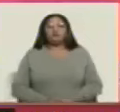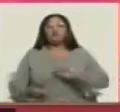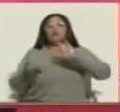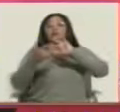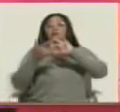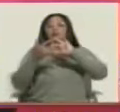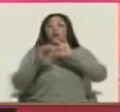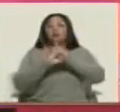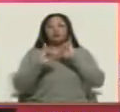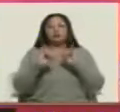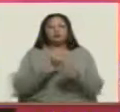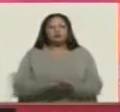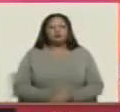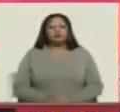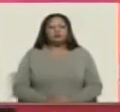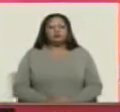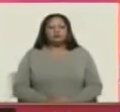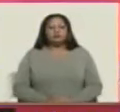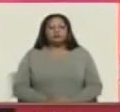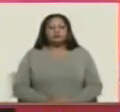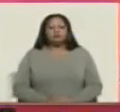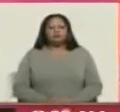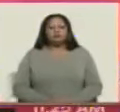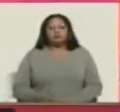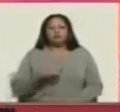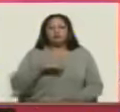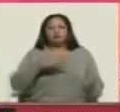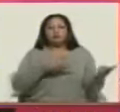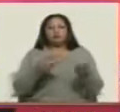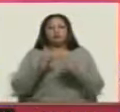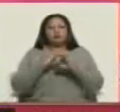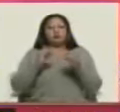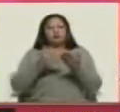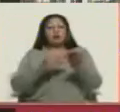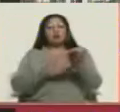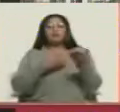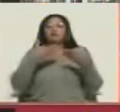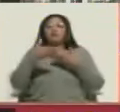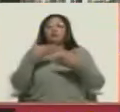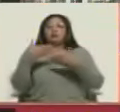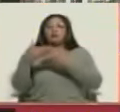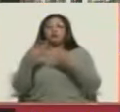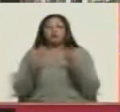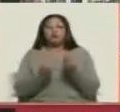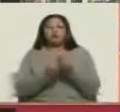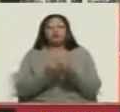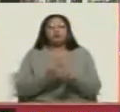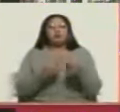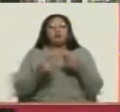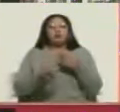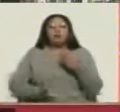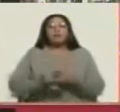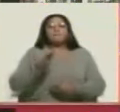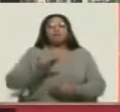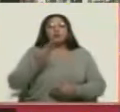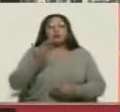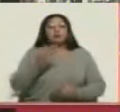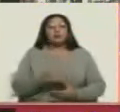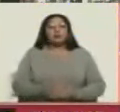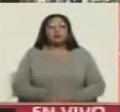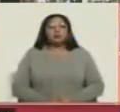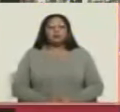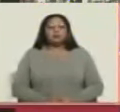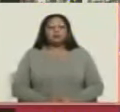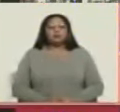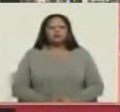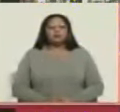conectados para recibir. Ya estuvimos antes conversando con ellos, pero es importante, porque